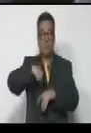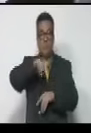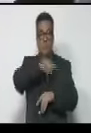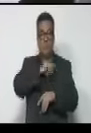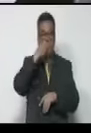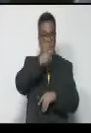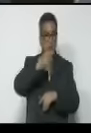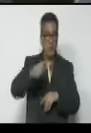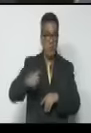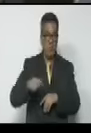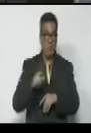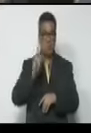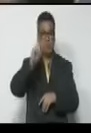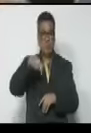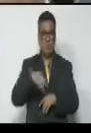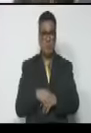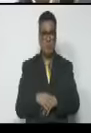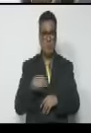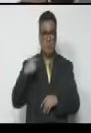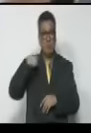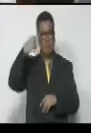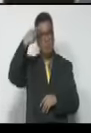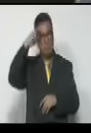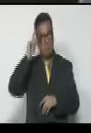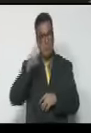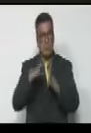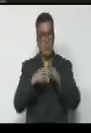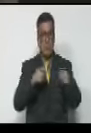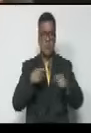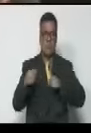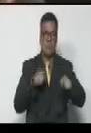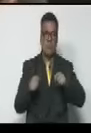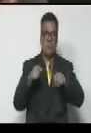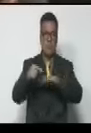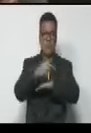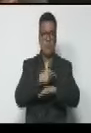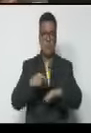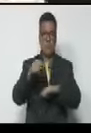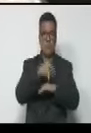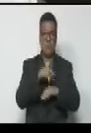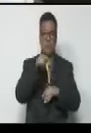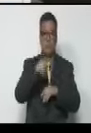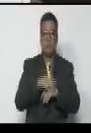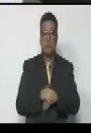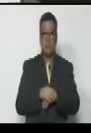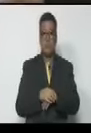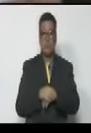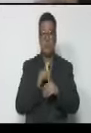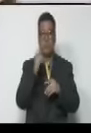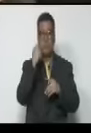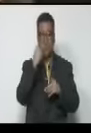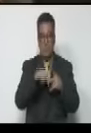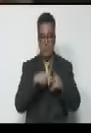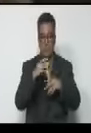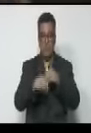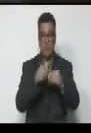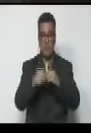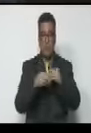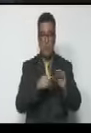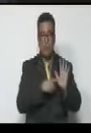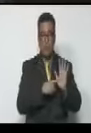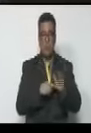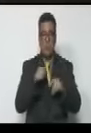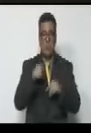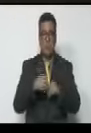pueblo, además o amén de las acciones que tome el Estado para que por imputación de hecho punible